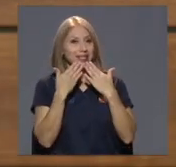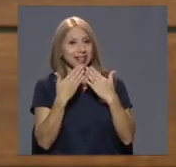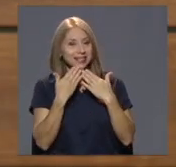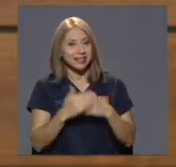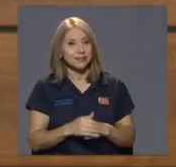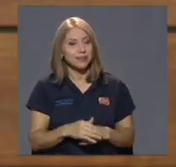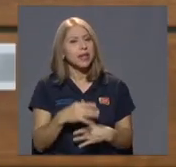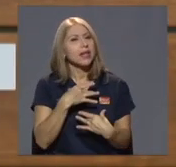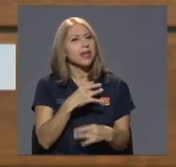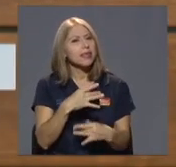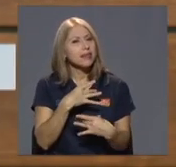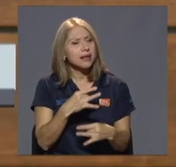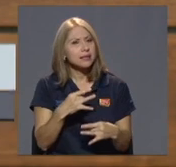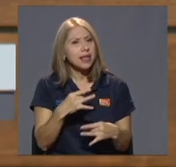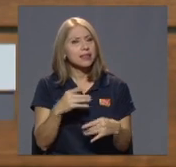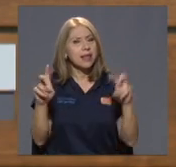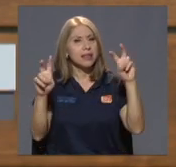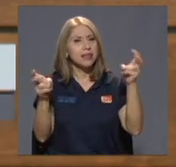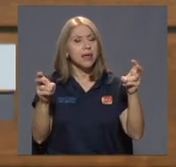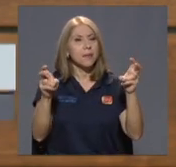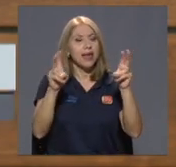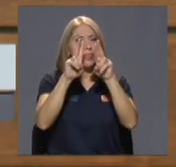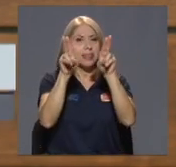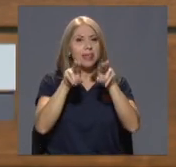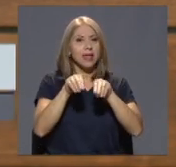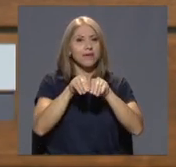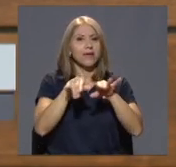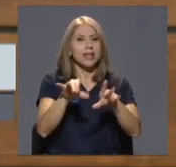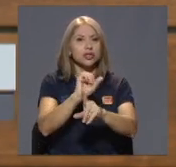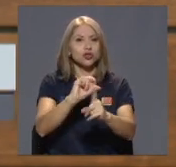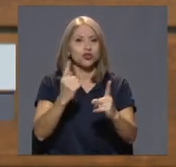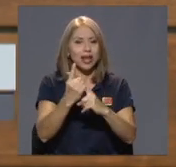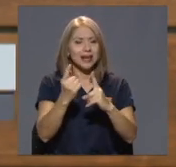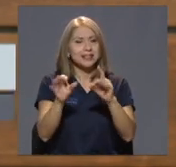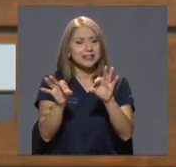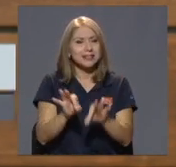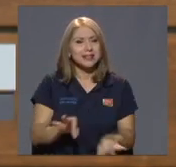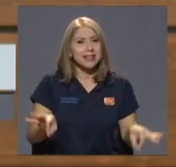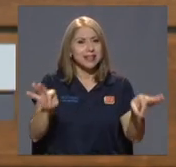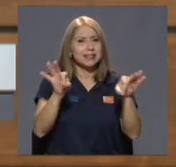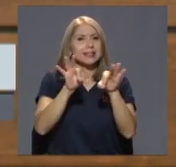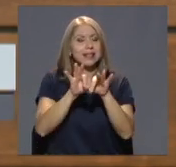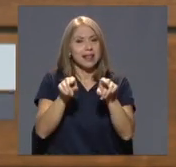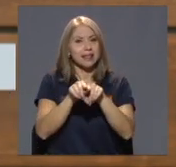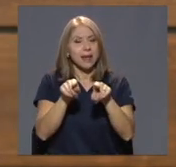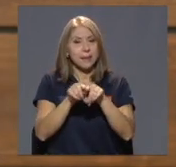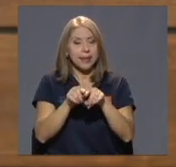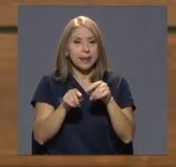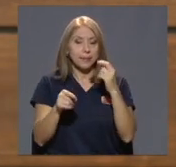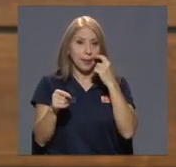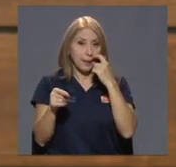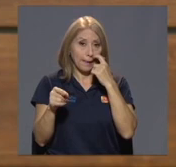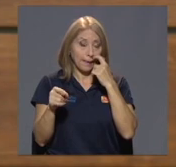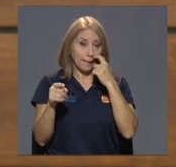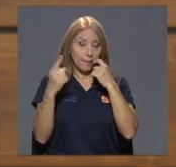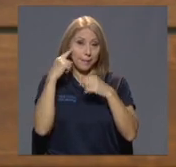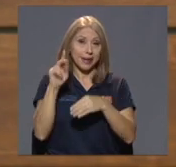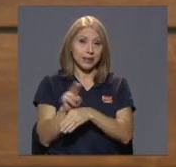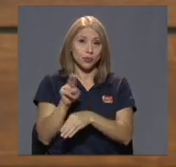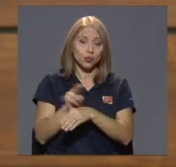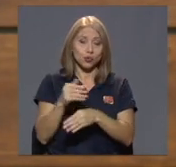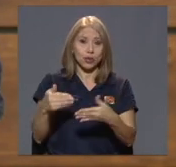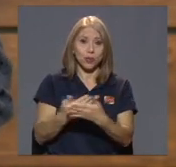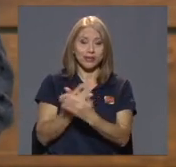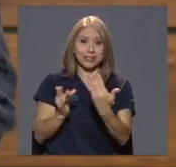Y qué interesante resulta ser el tema de las redes sociales y qué esencial parece también en el uso de estas nuevas tecnologías,